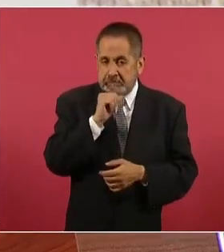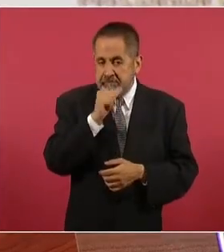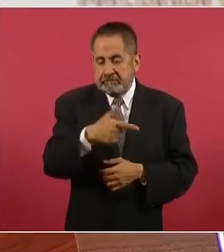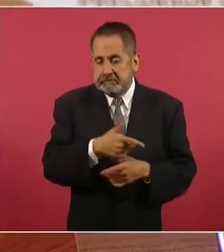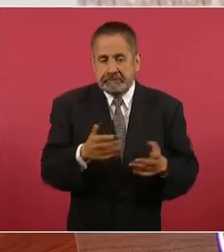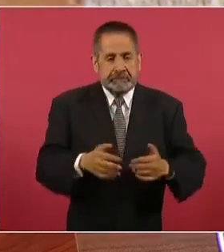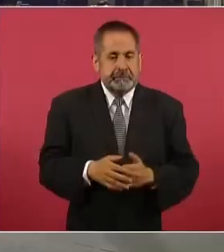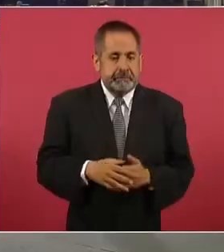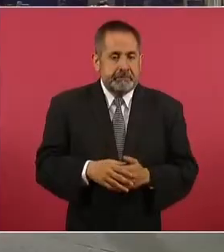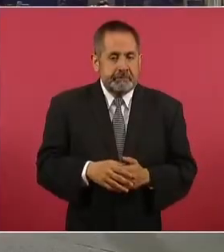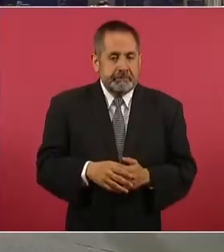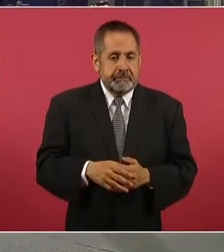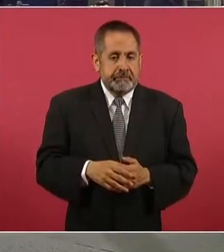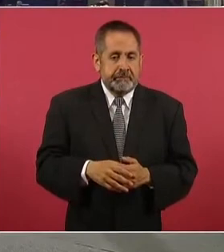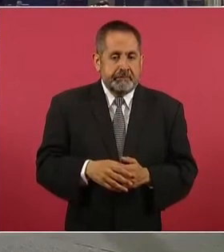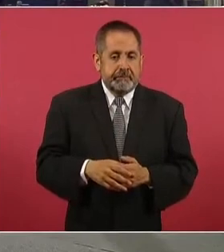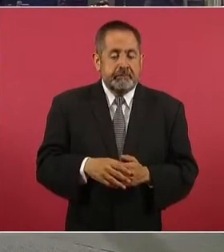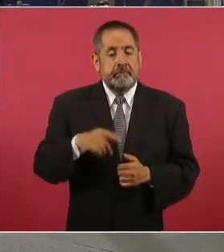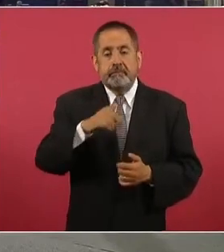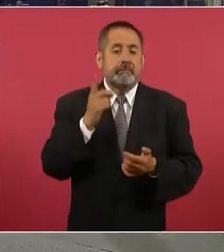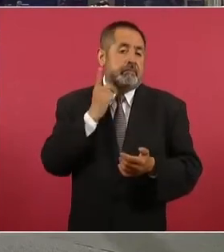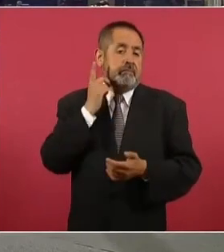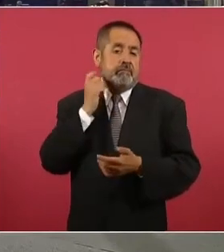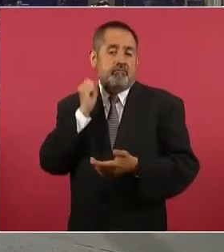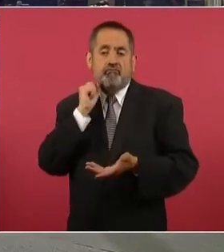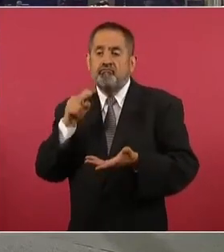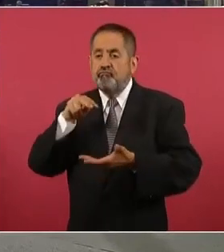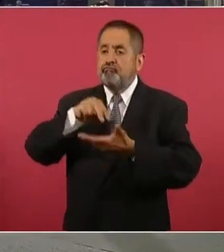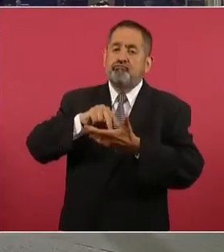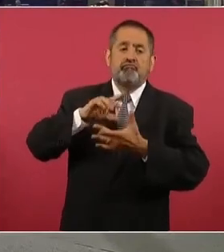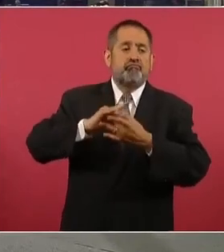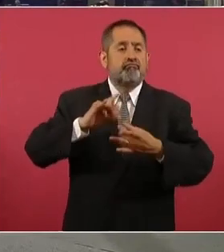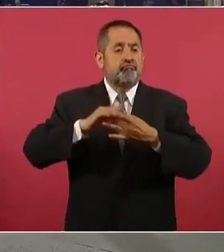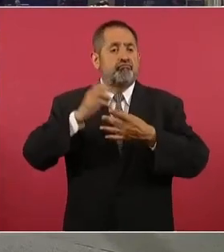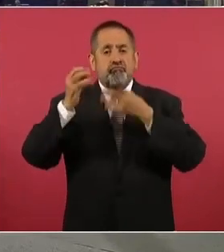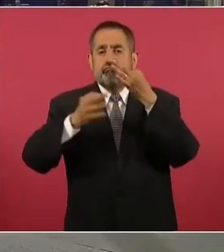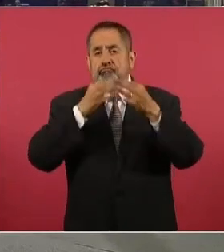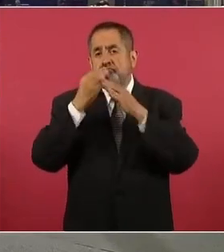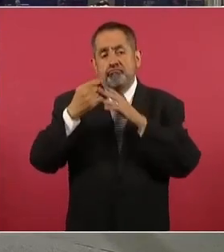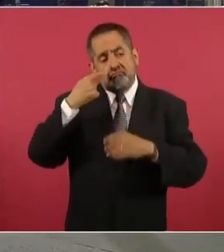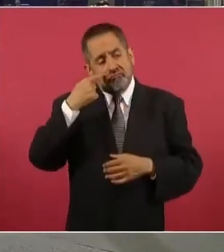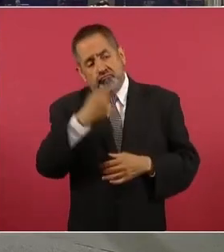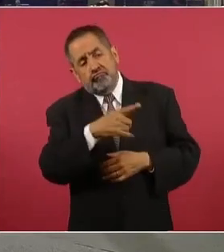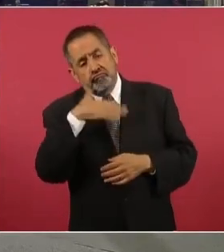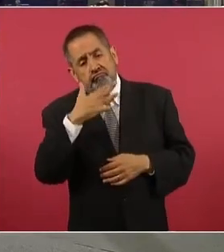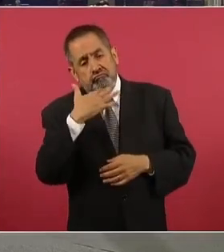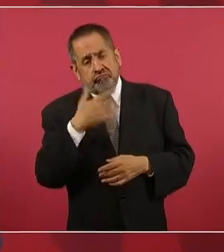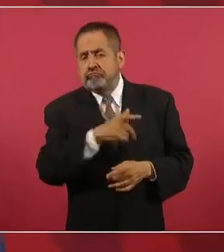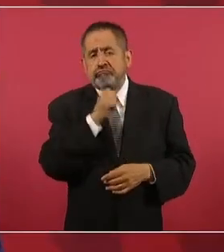en las intervenciones de diputados, de senadores, no se hablaba de corrupción.